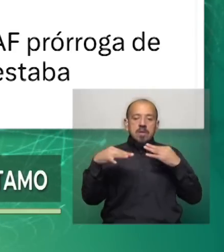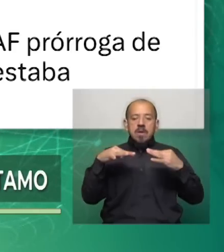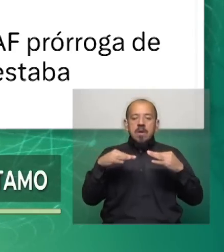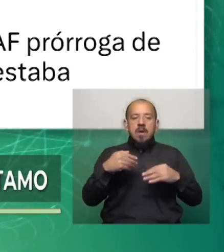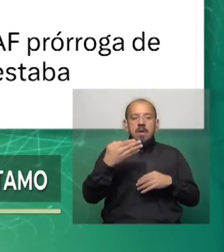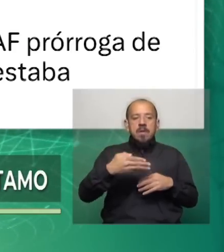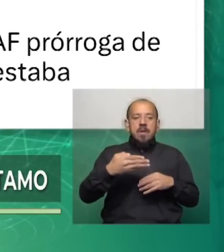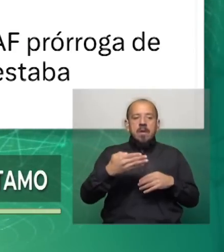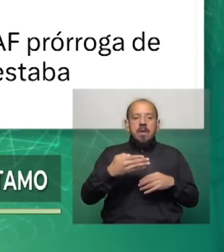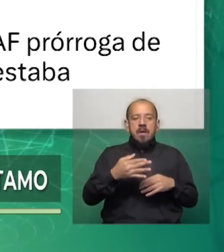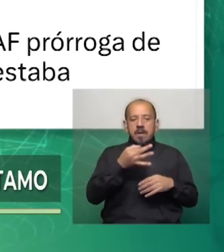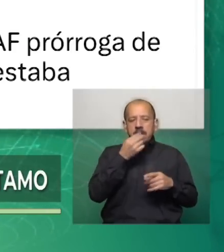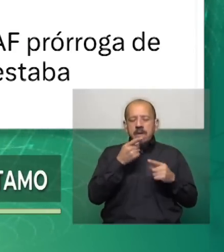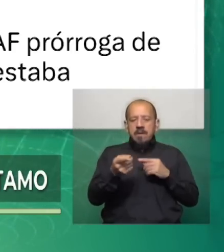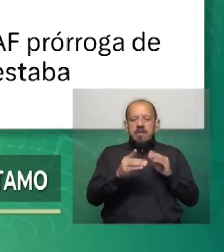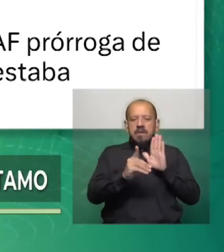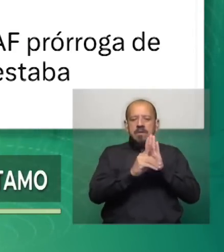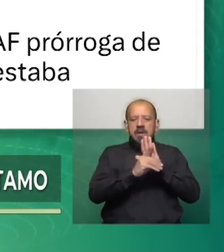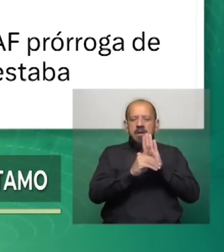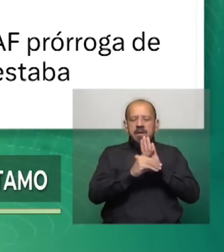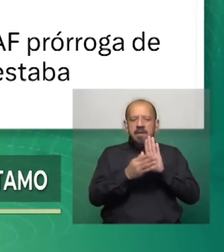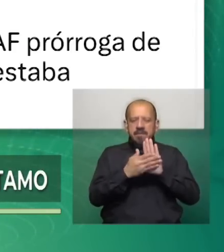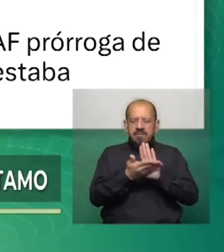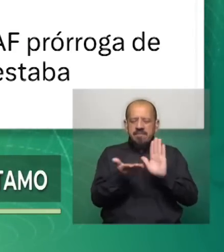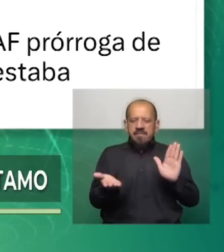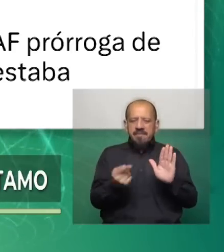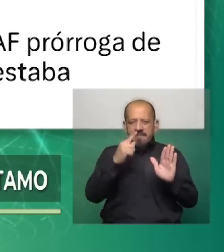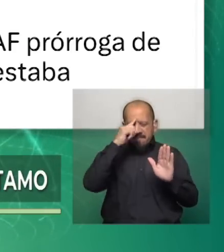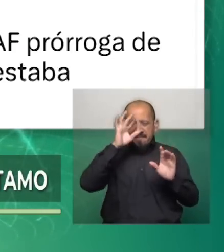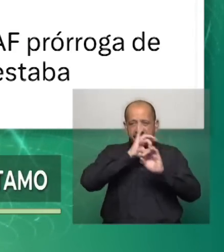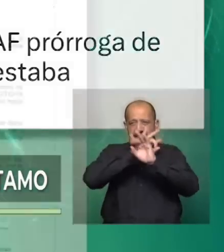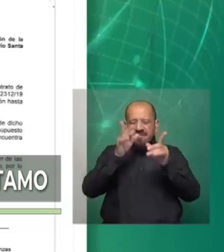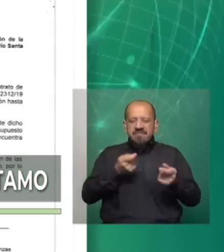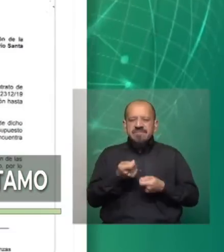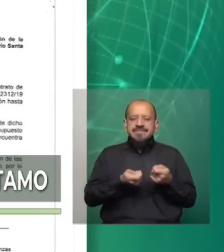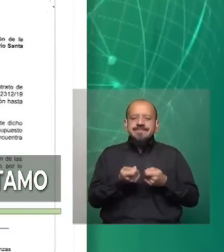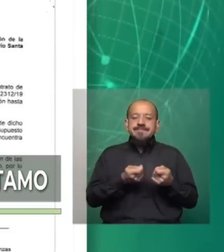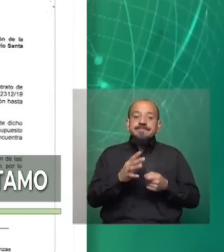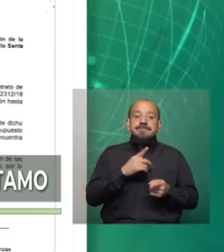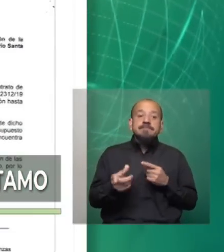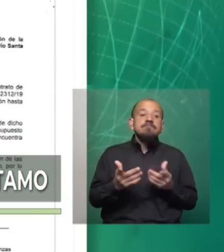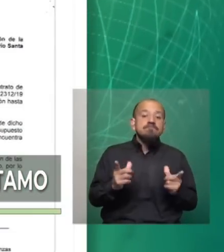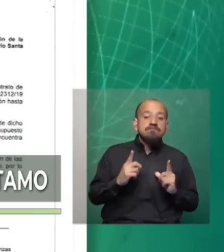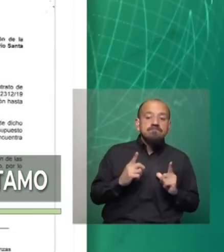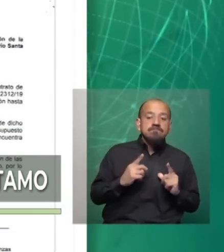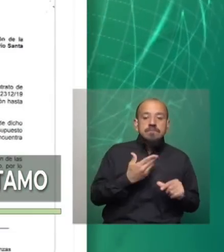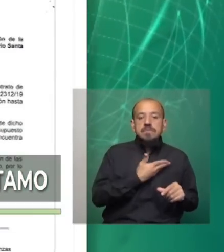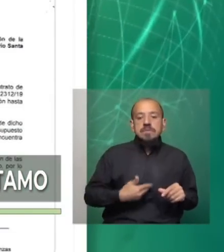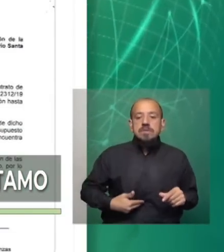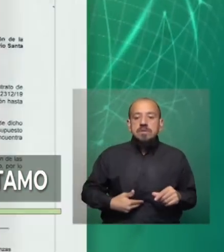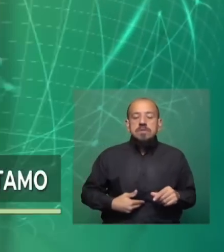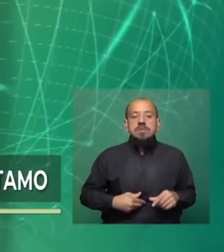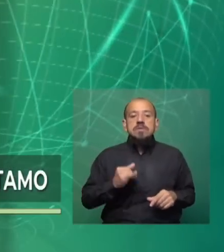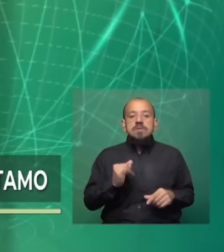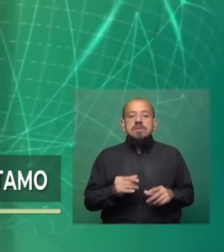Mario Vergara también expuso los documentos y aseguró que queda claro que el préstamo sigue disponible a la espera de que el gobierno se